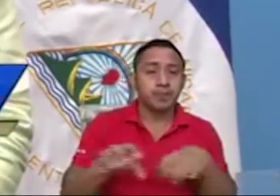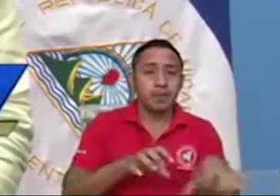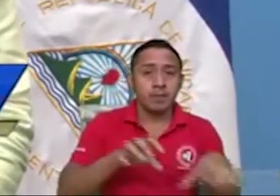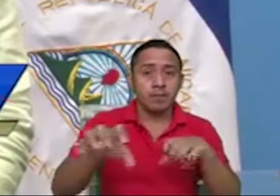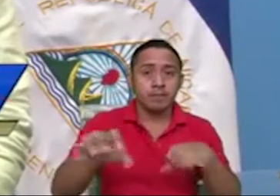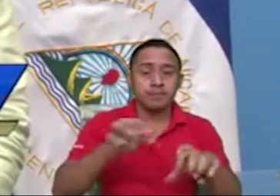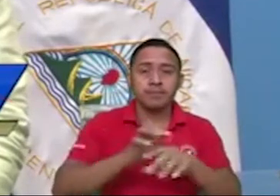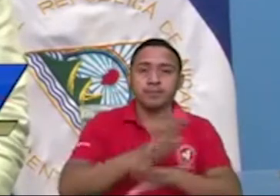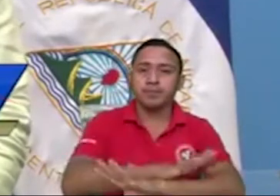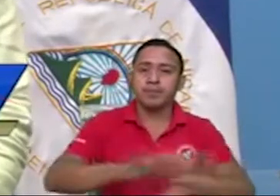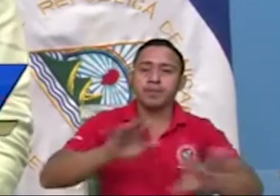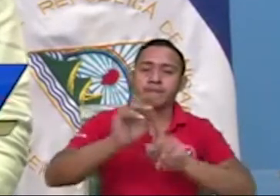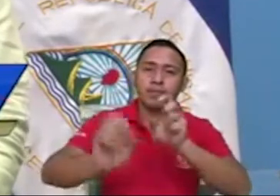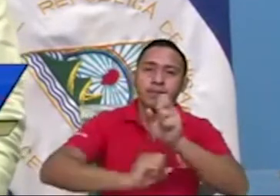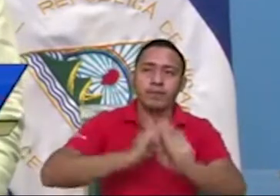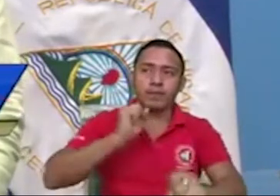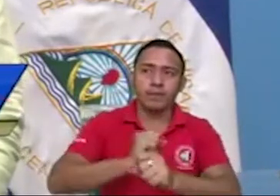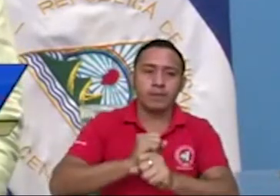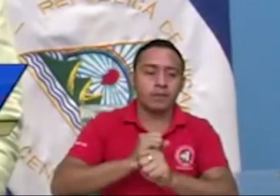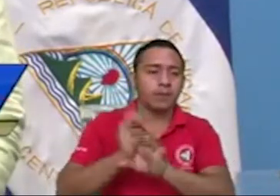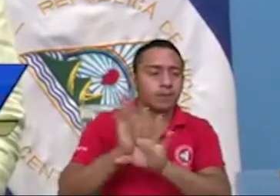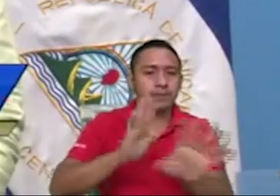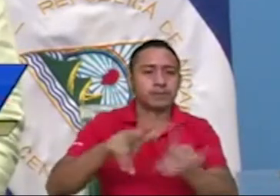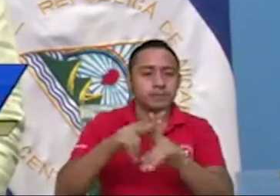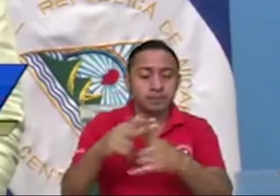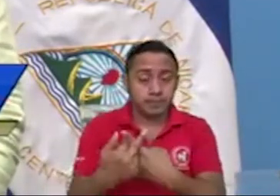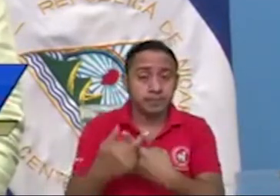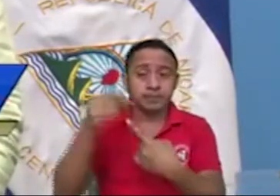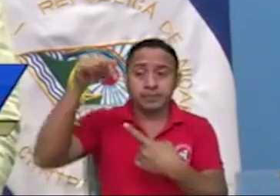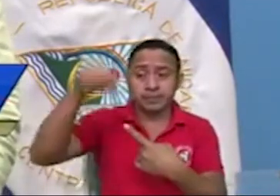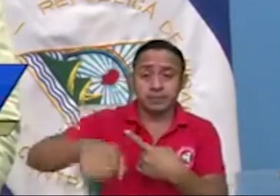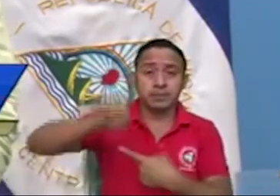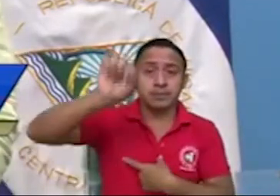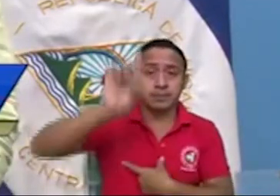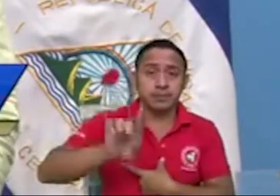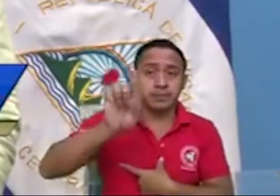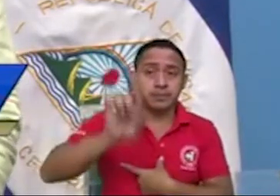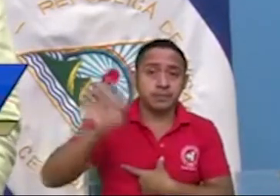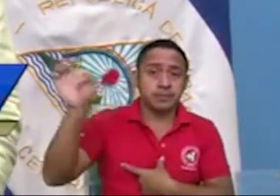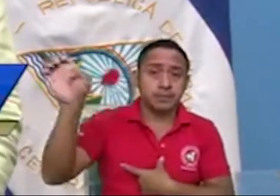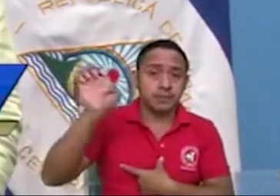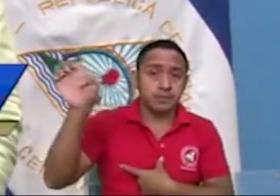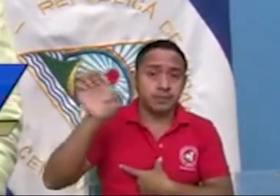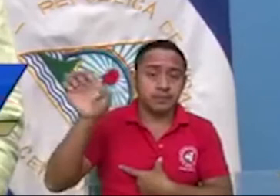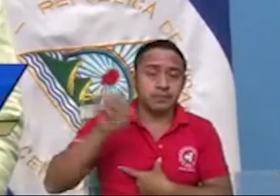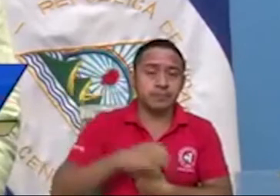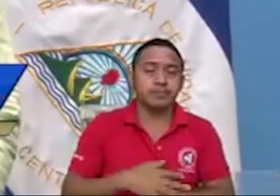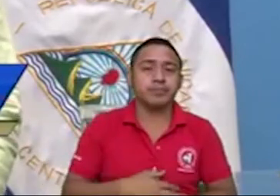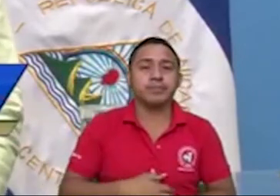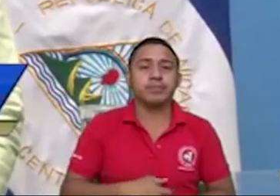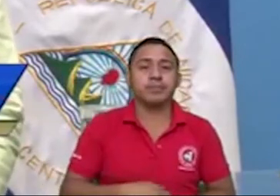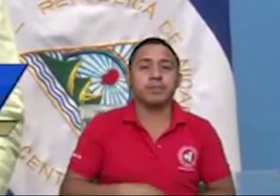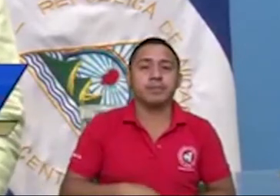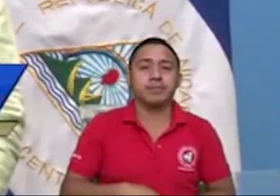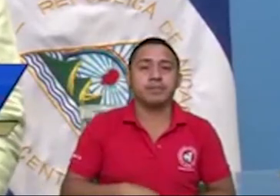de fin de año, el inicio de año también, ¿verdad? El primero de enero tuvimos nosotros